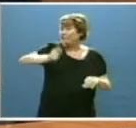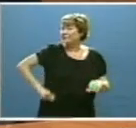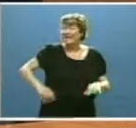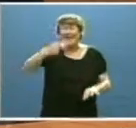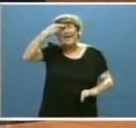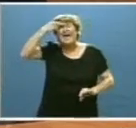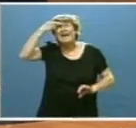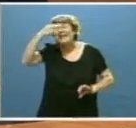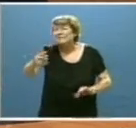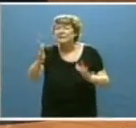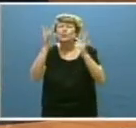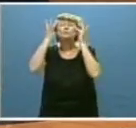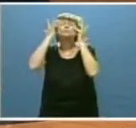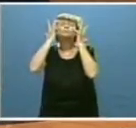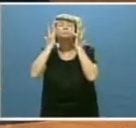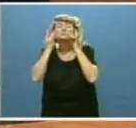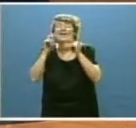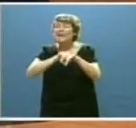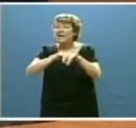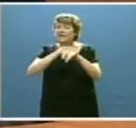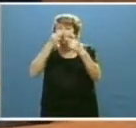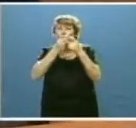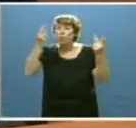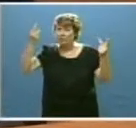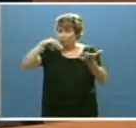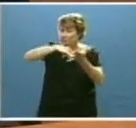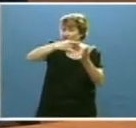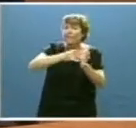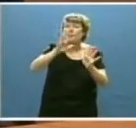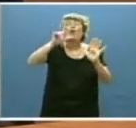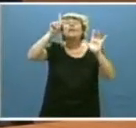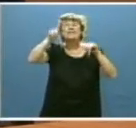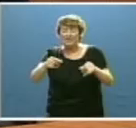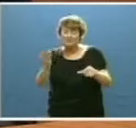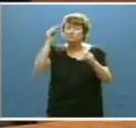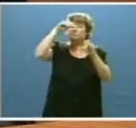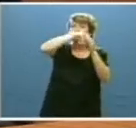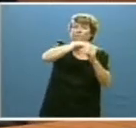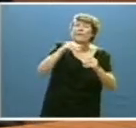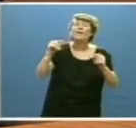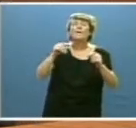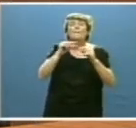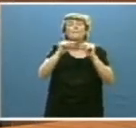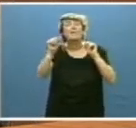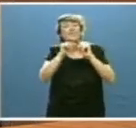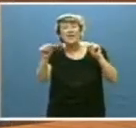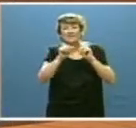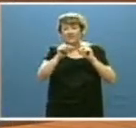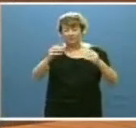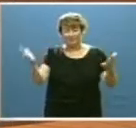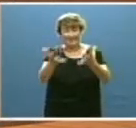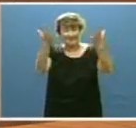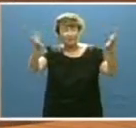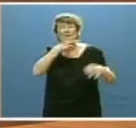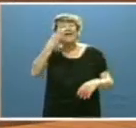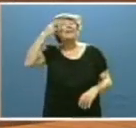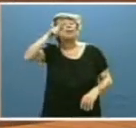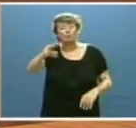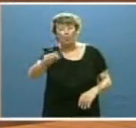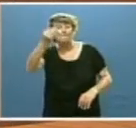el carácter público del sistema pero también introduciendo medidas de estímulo para el reconocimiento a los mejores